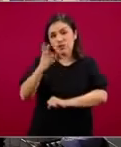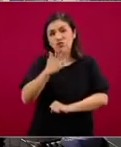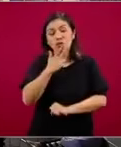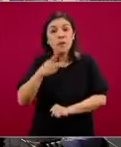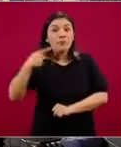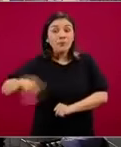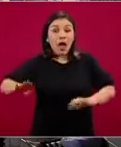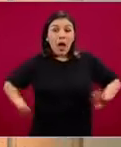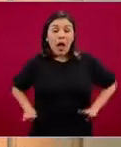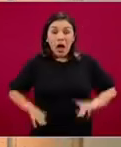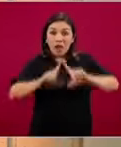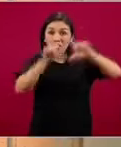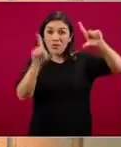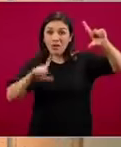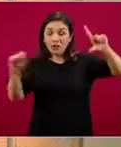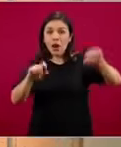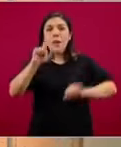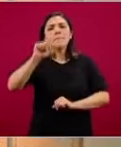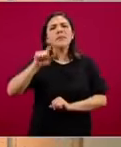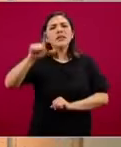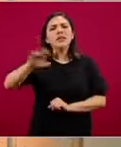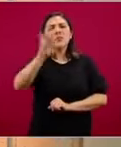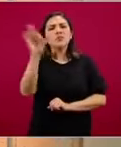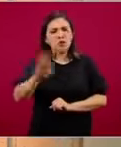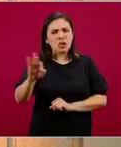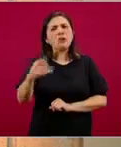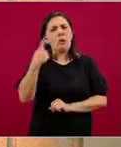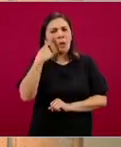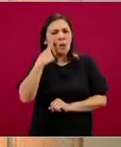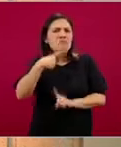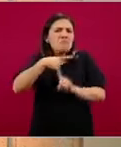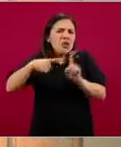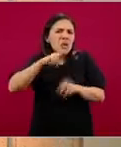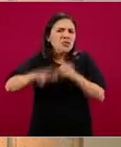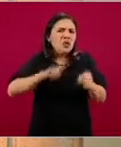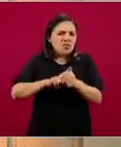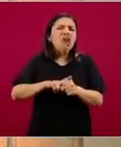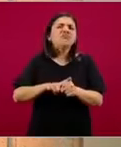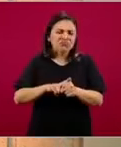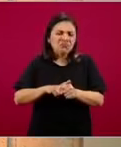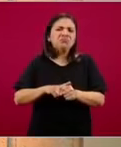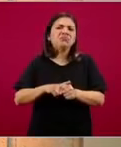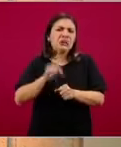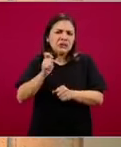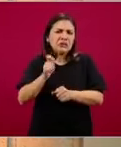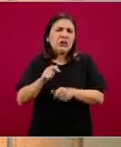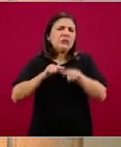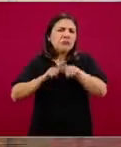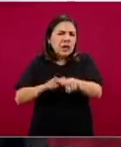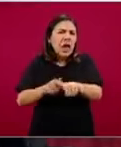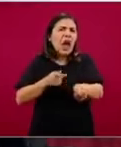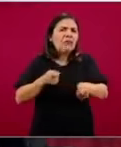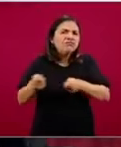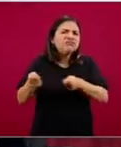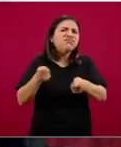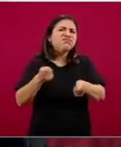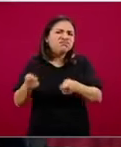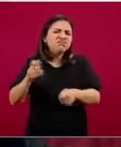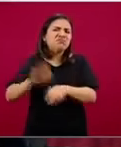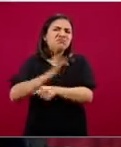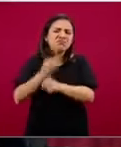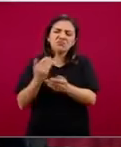nacional, 27% como media, lo cual es un porcentaje que se ha mantenido estable en los